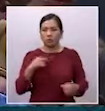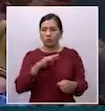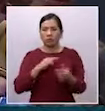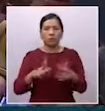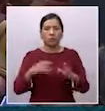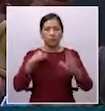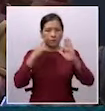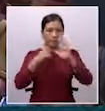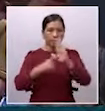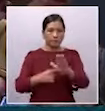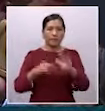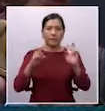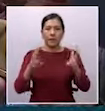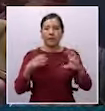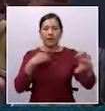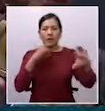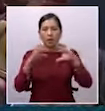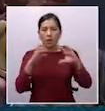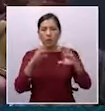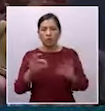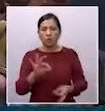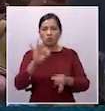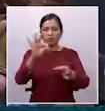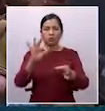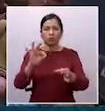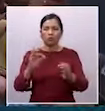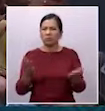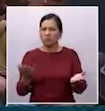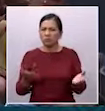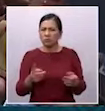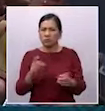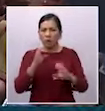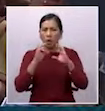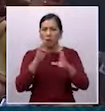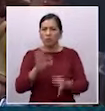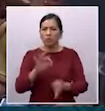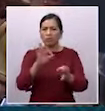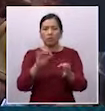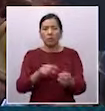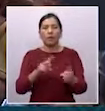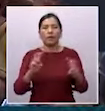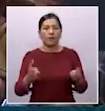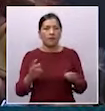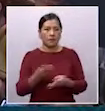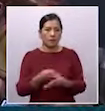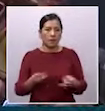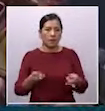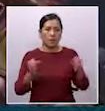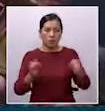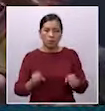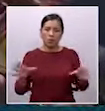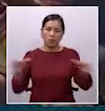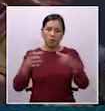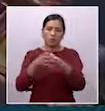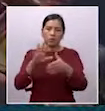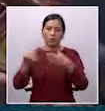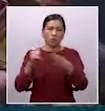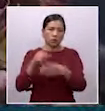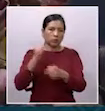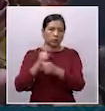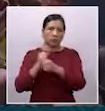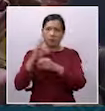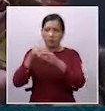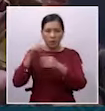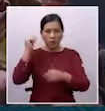las minutas de comunicación. ¿Qué es una minuta de comunicación? Es un instrumento parlamentario que conmina, que obliga,